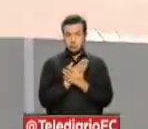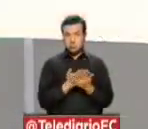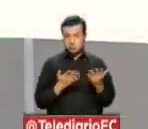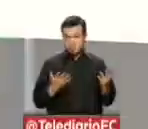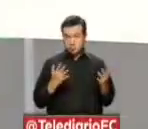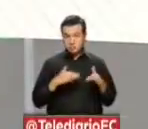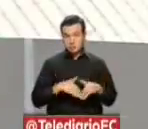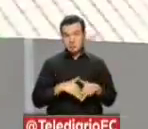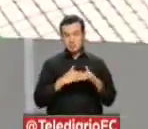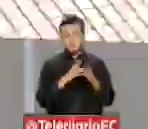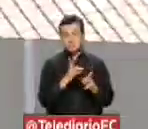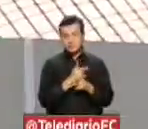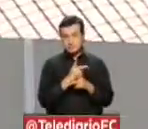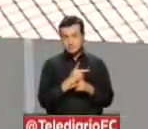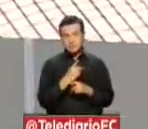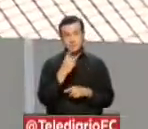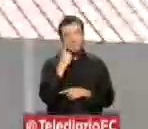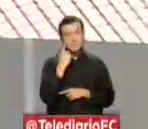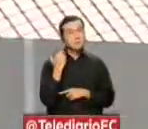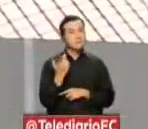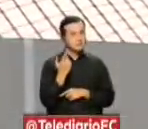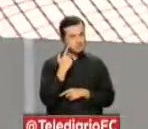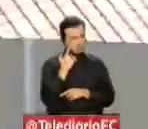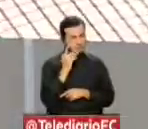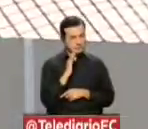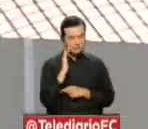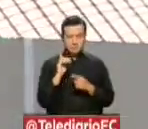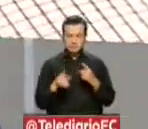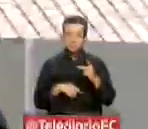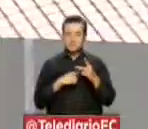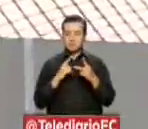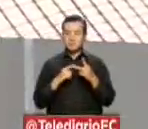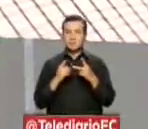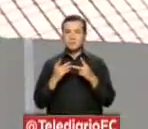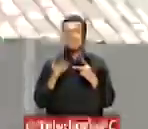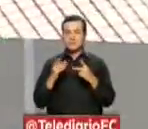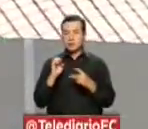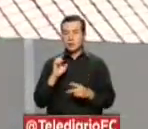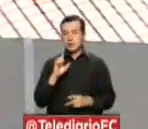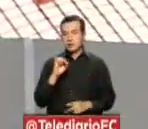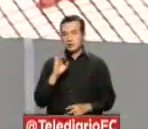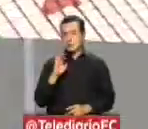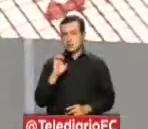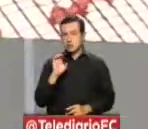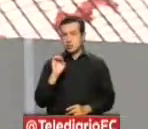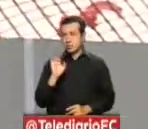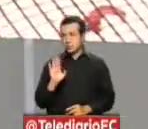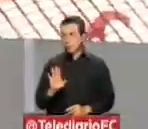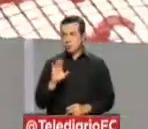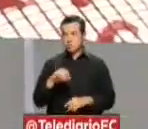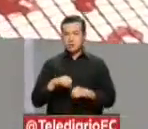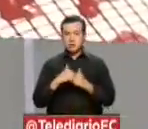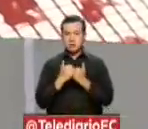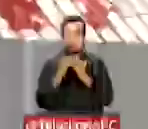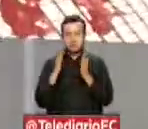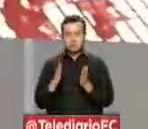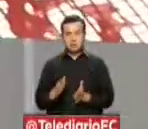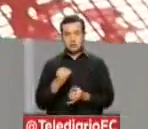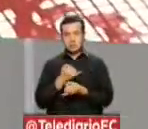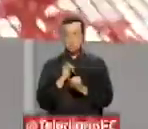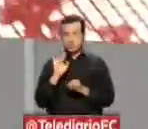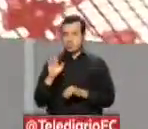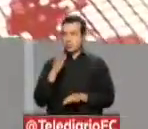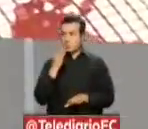y reactivación productiva. Veremos cómo. Además, Eliseo Azuero, asambleísta independiente,